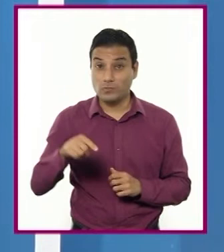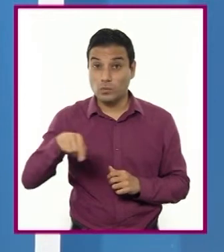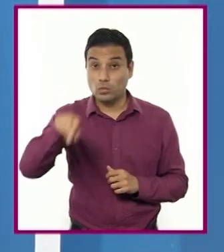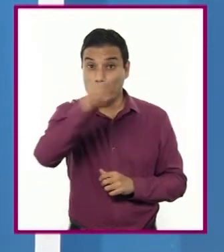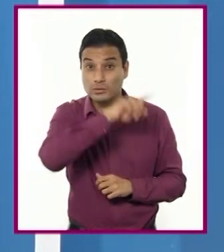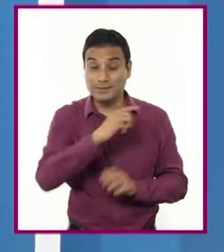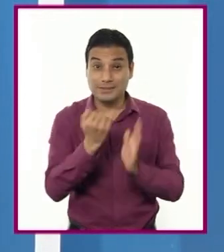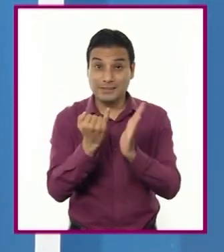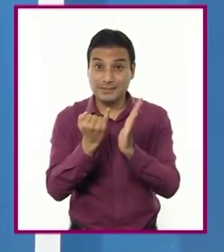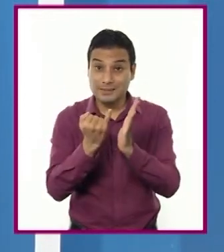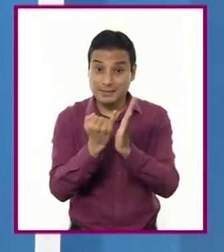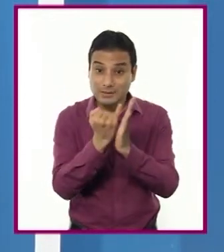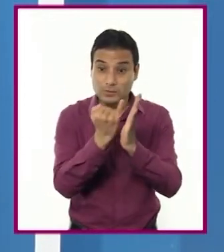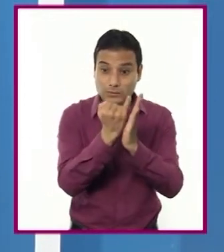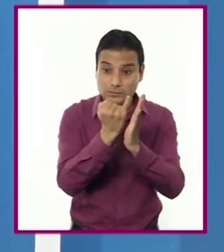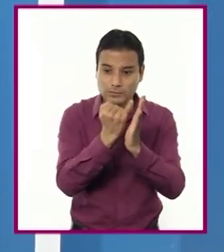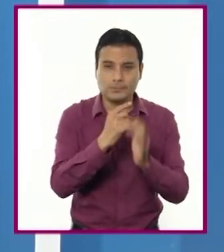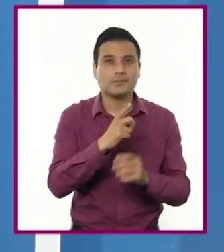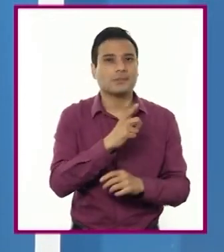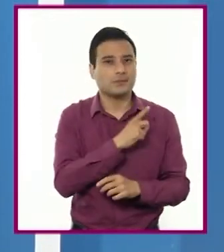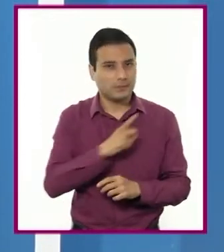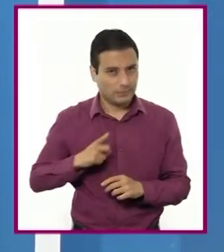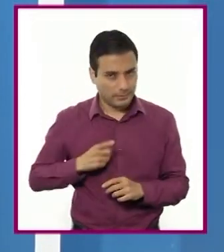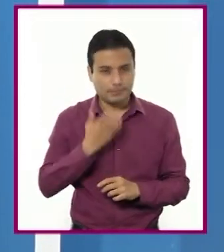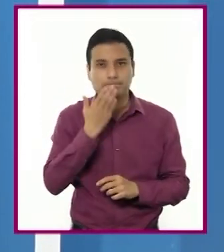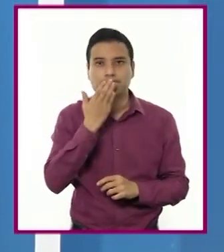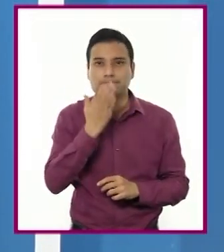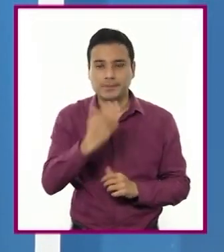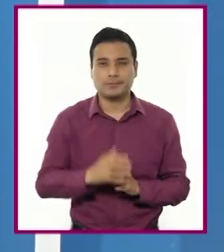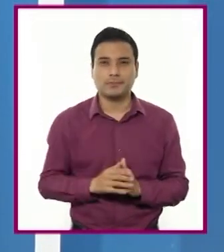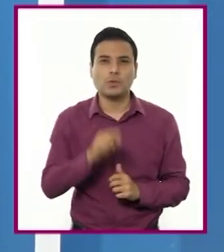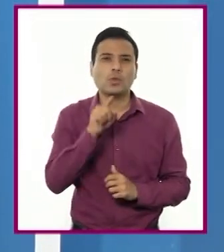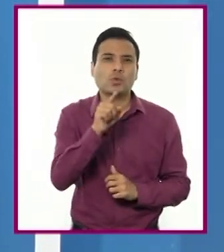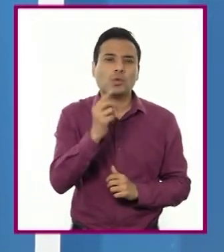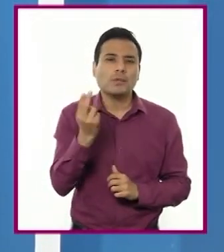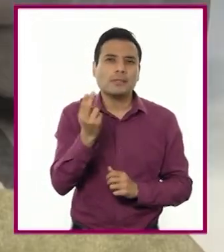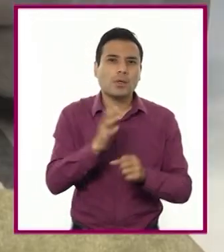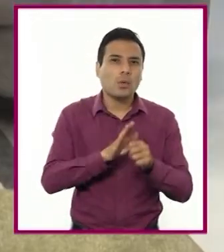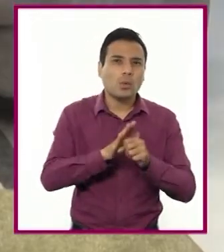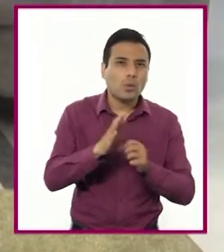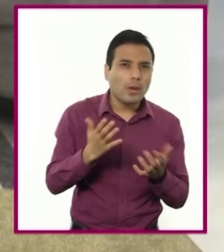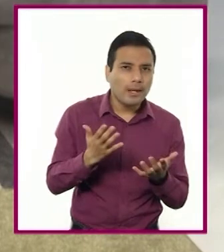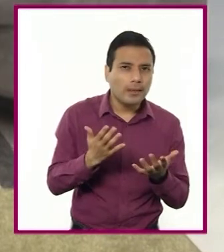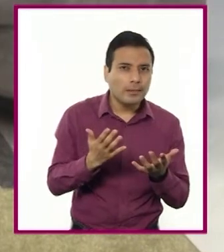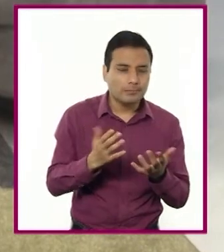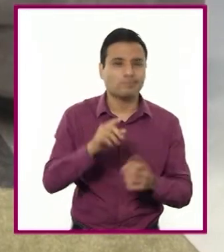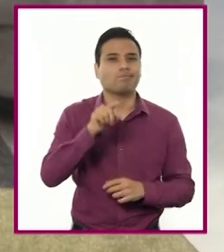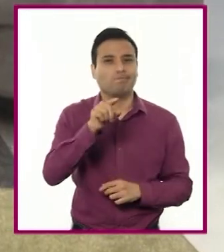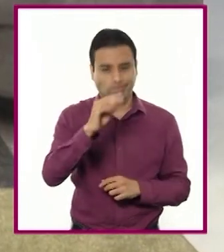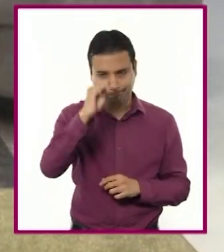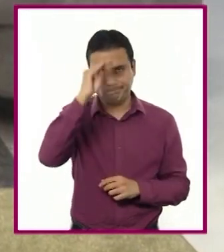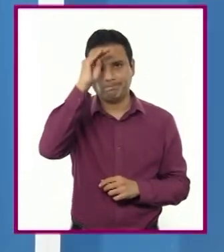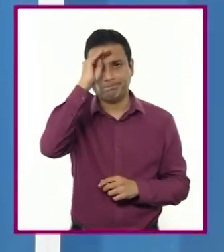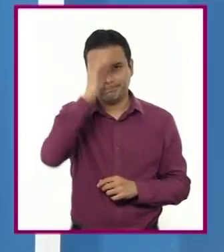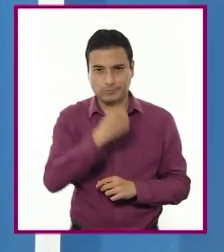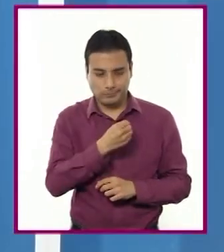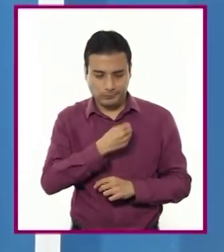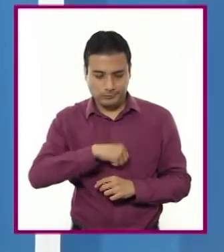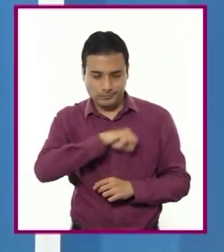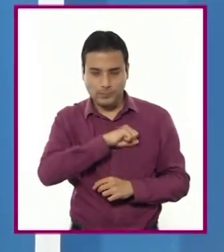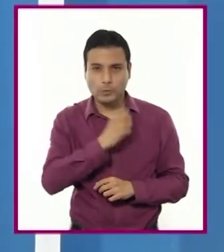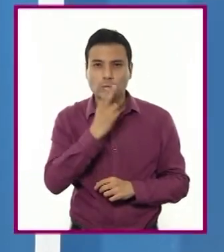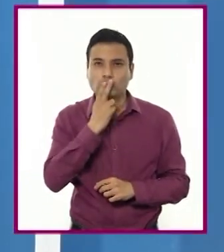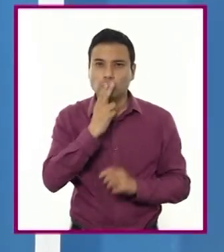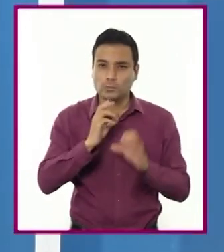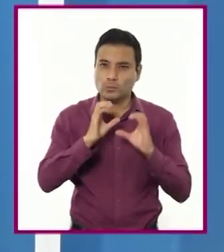ellos pueden reconocer qué es lo que necesitan y decidir qué y cómo hacer para cuidar su salud y alcanzar